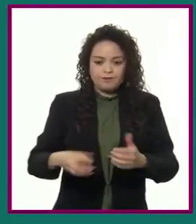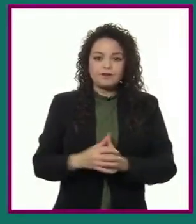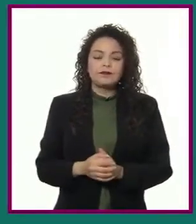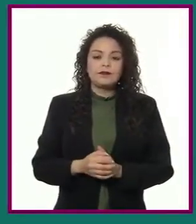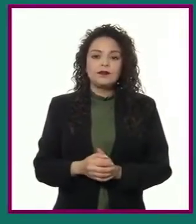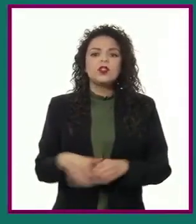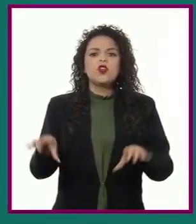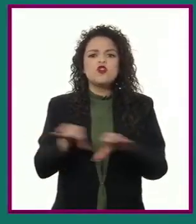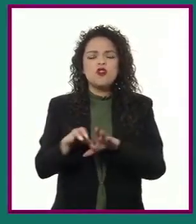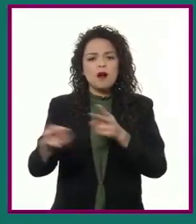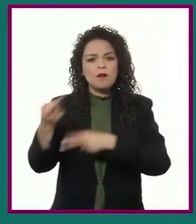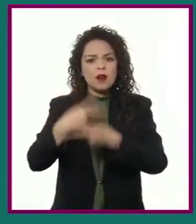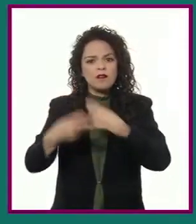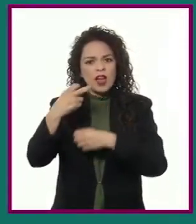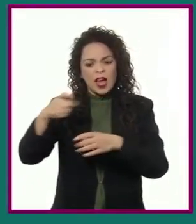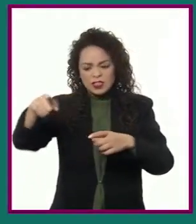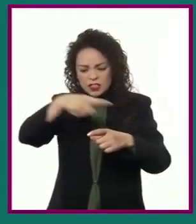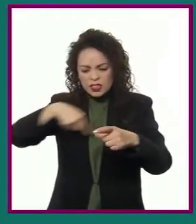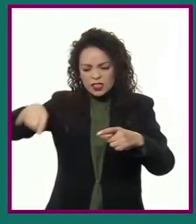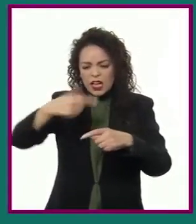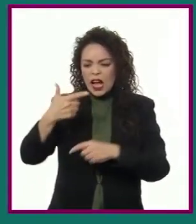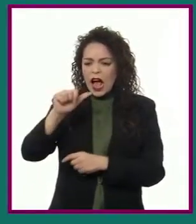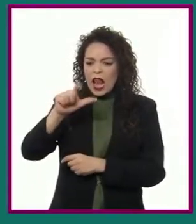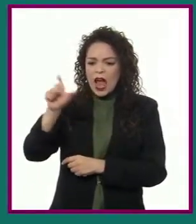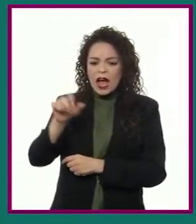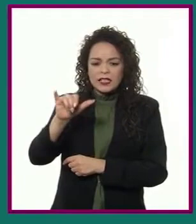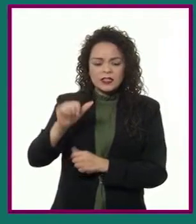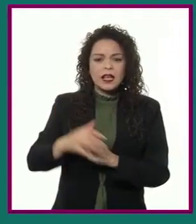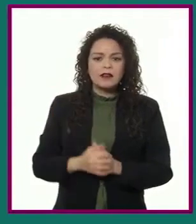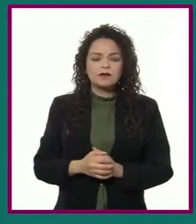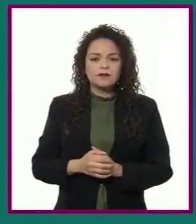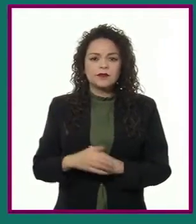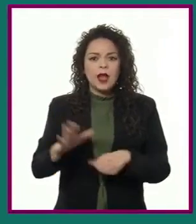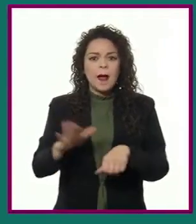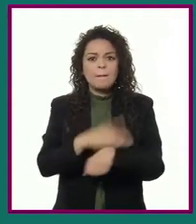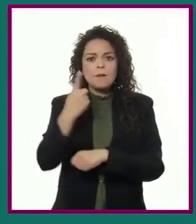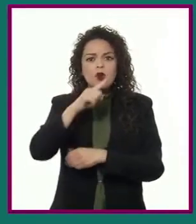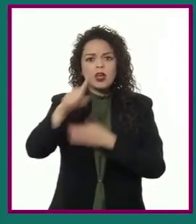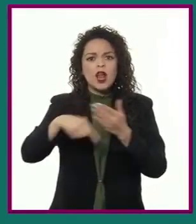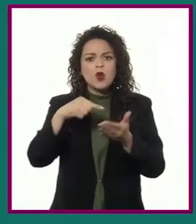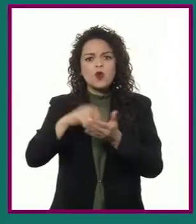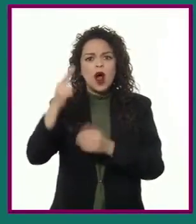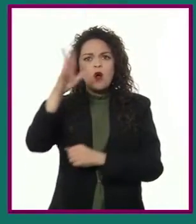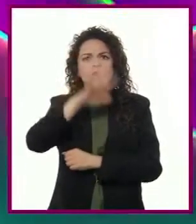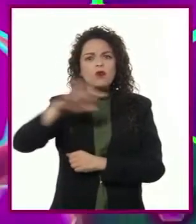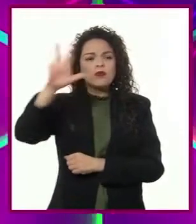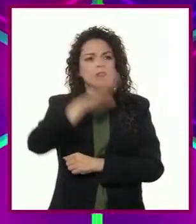galaxias? ¿Por qué hay partes del universo que no se pueden observar?